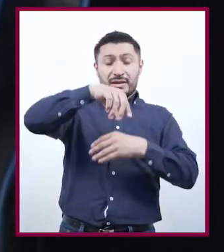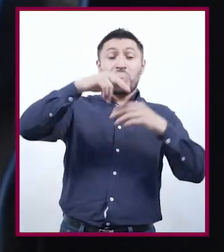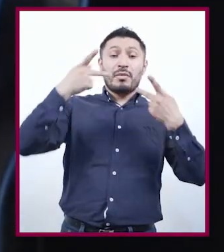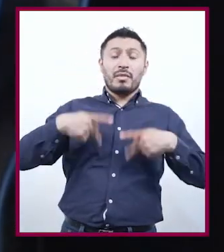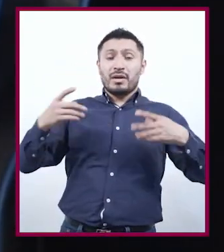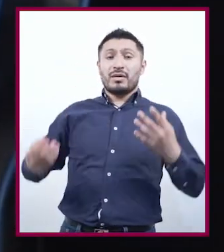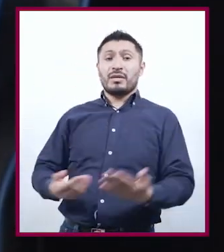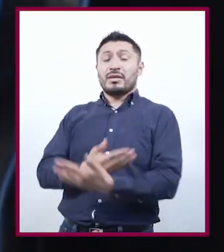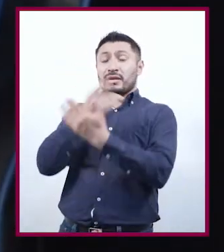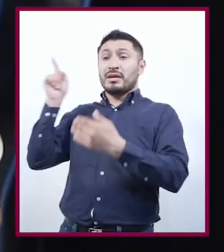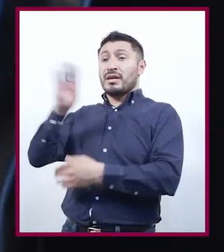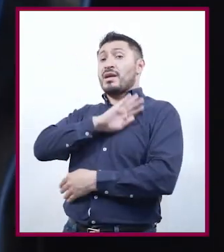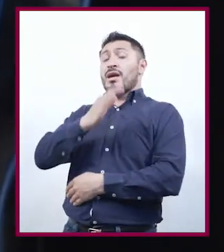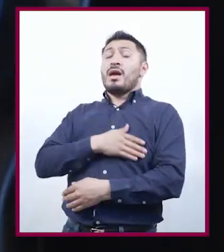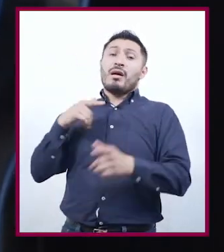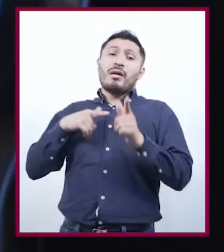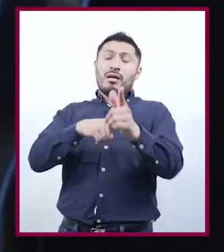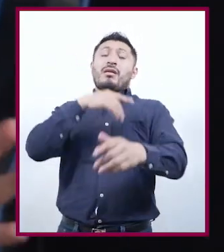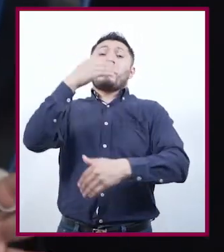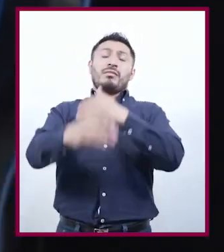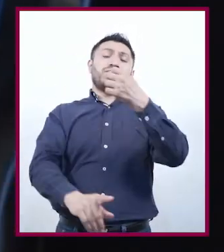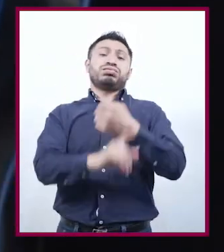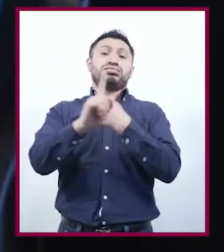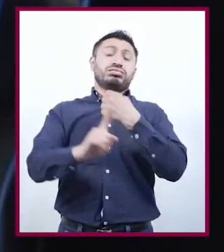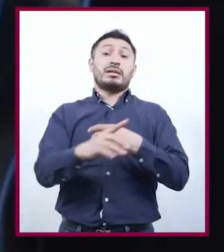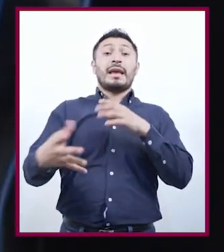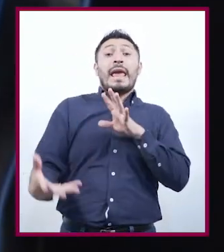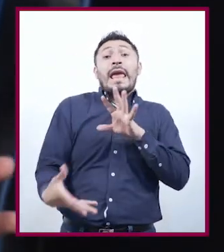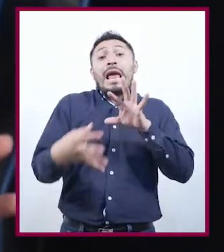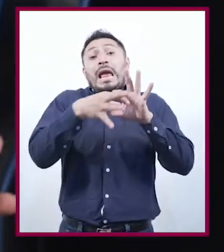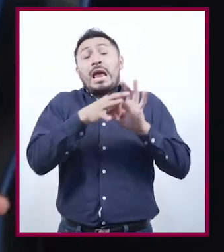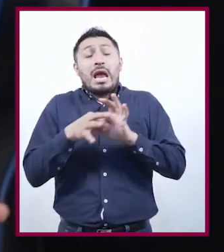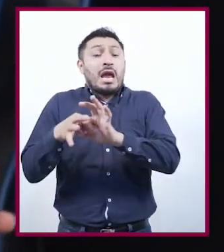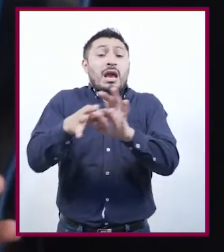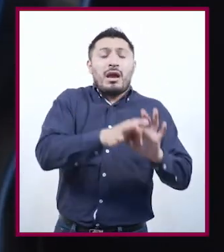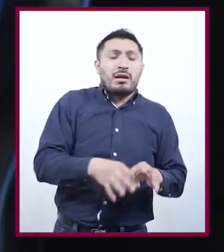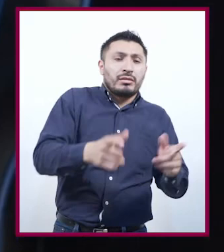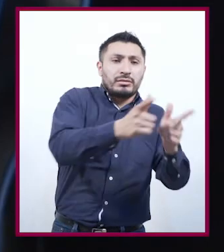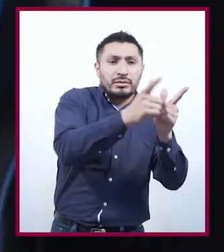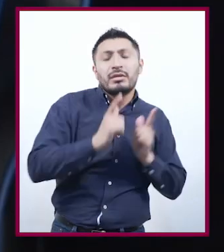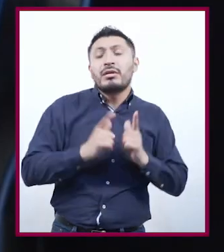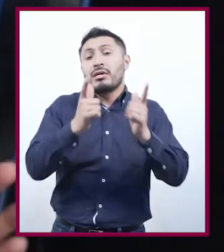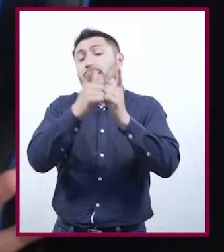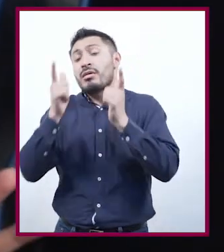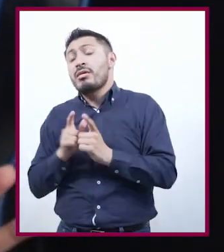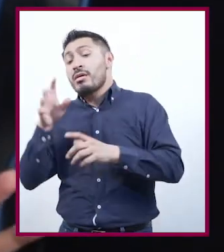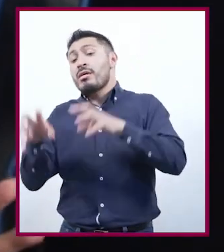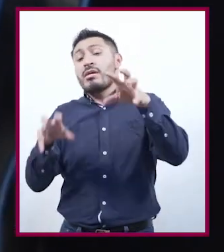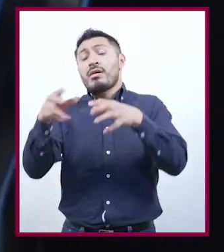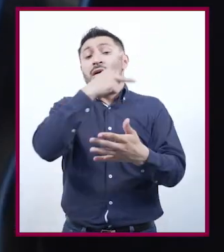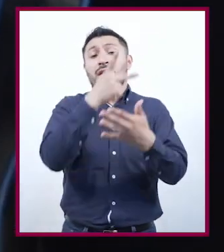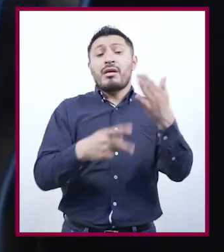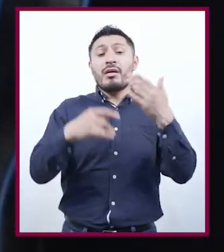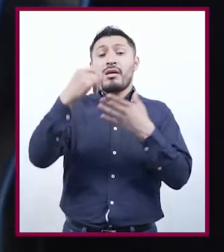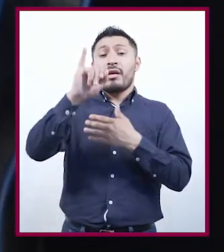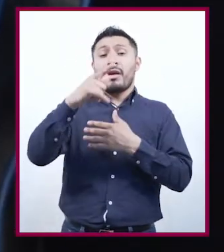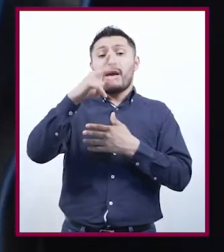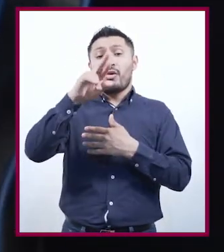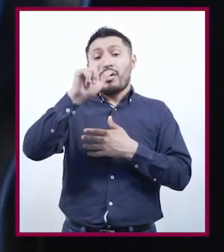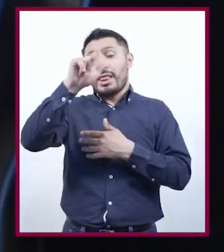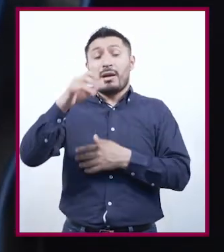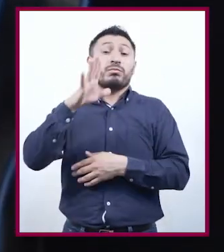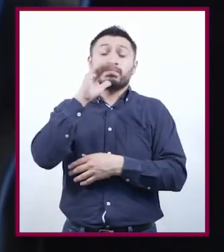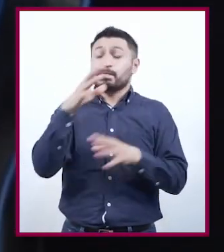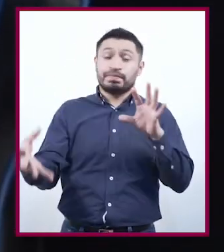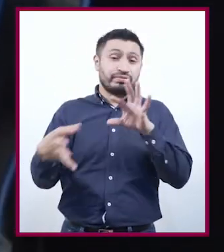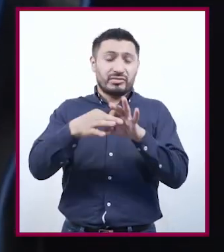y personas nacidas en España continuaron por varias décadas. Además, la unión entre los diferentes grupos que proponía el Plan de